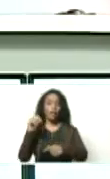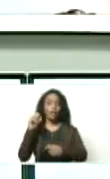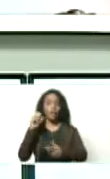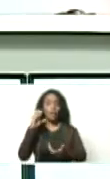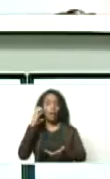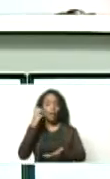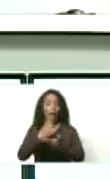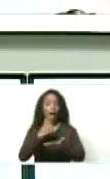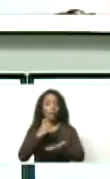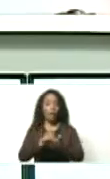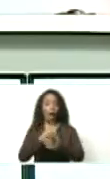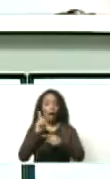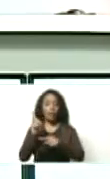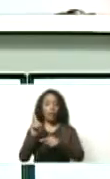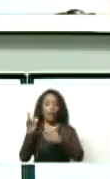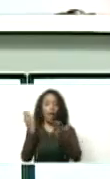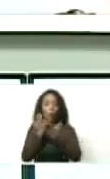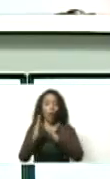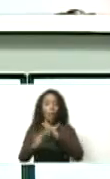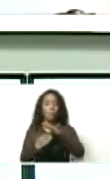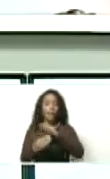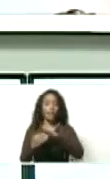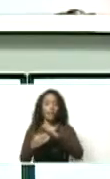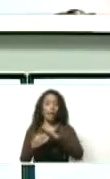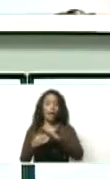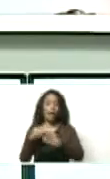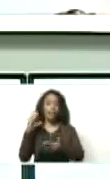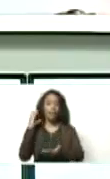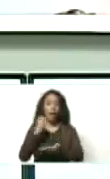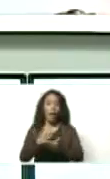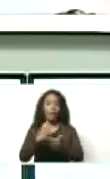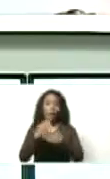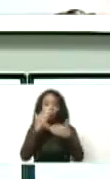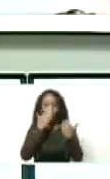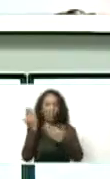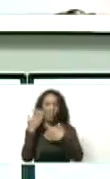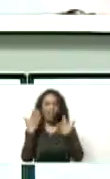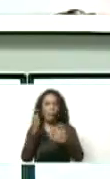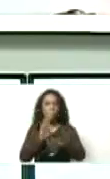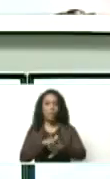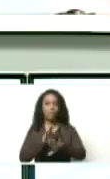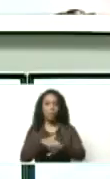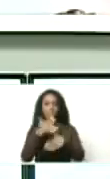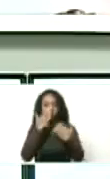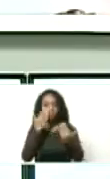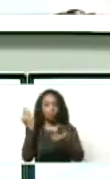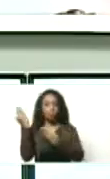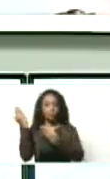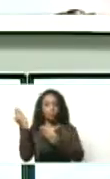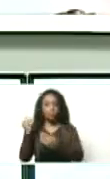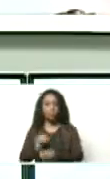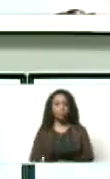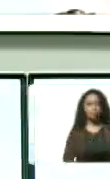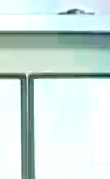Catia. Ahí la escuela básica de Los Flores de Catia. Vamos a ver qué pasó allí. Adelante.